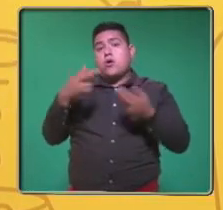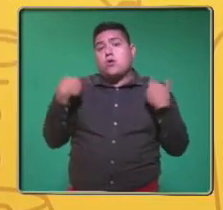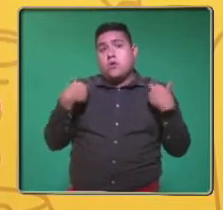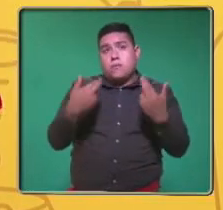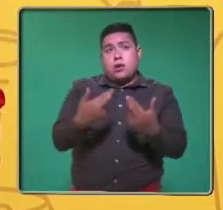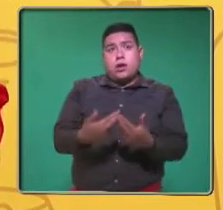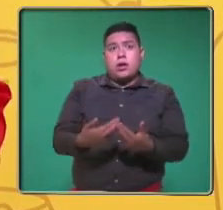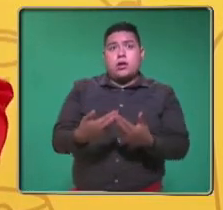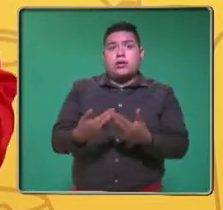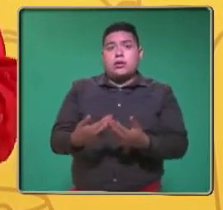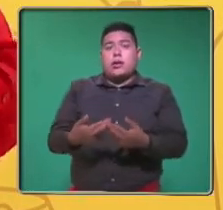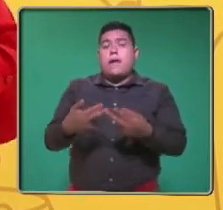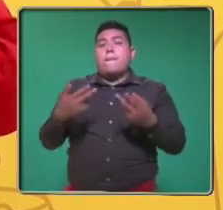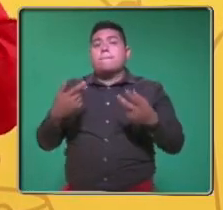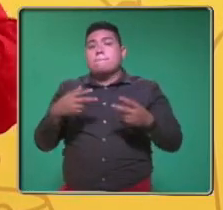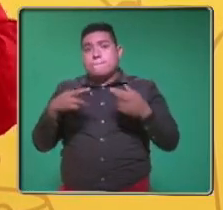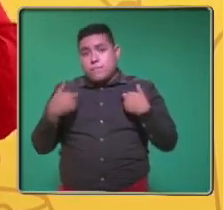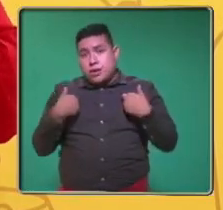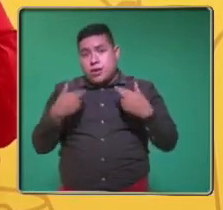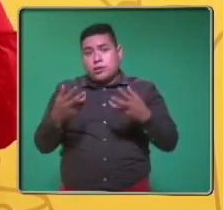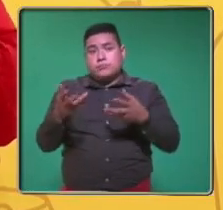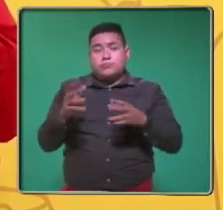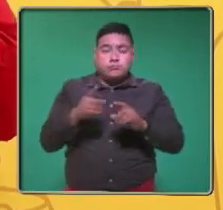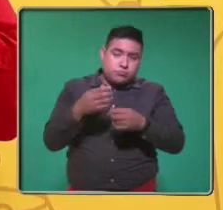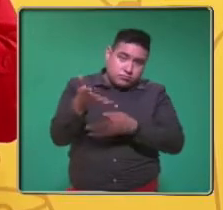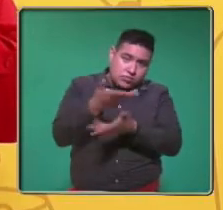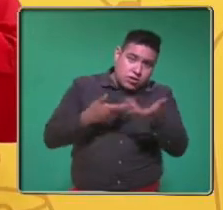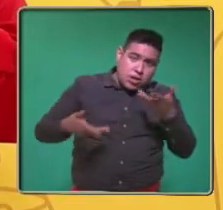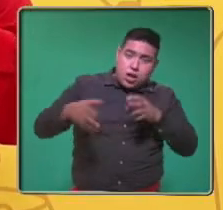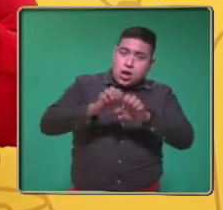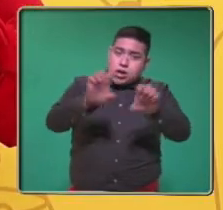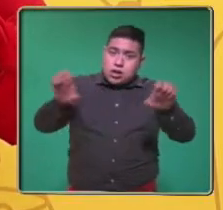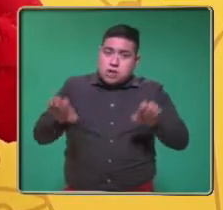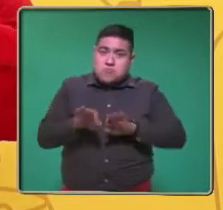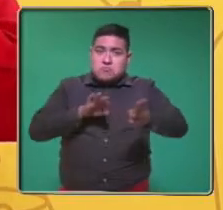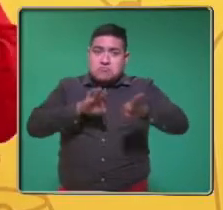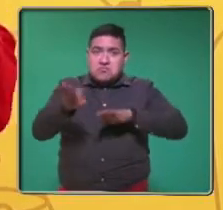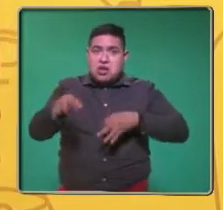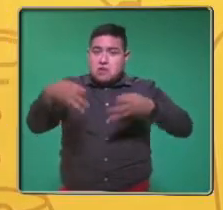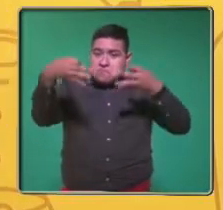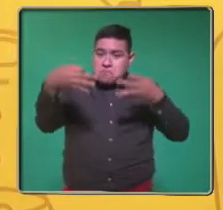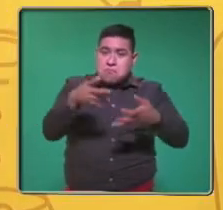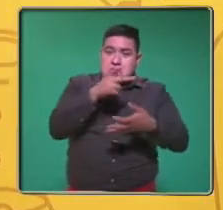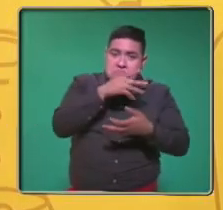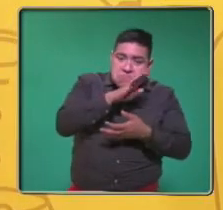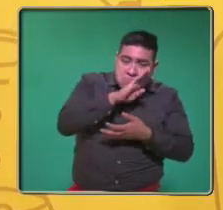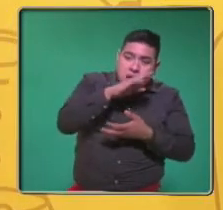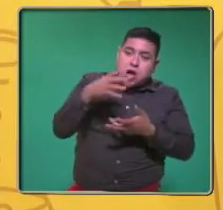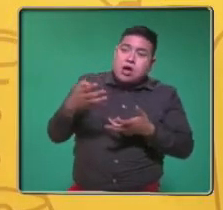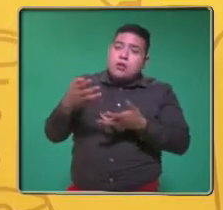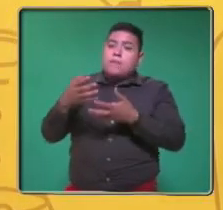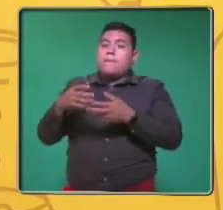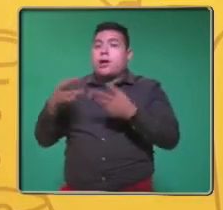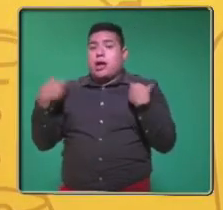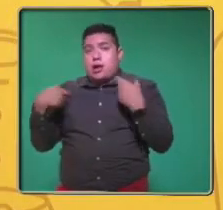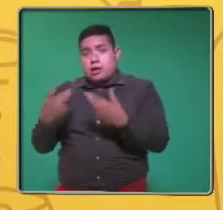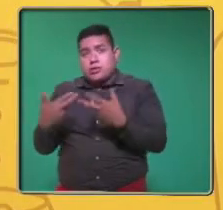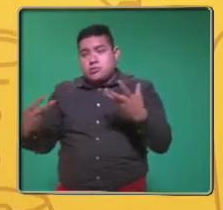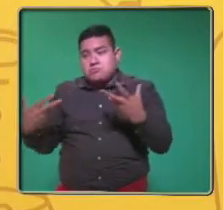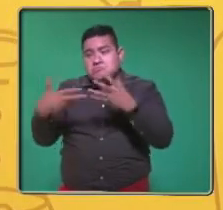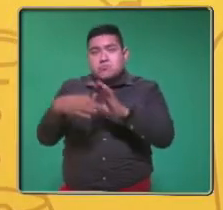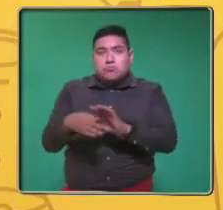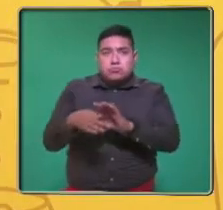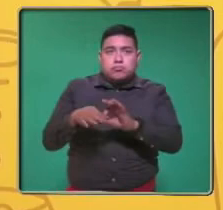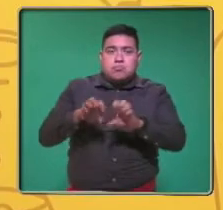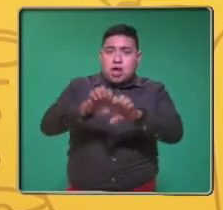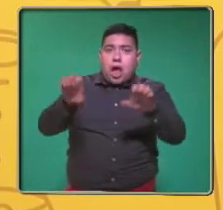el personal de la escuela. Si nosotros hacemos ese buen equipo de trabajo entre padres de familia y maestros, esto es